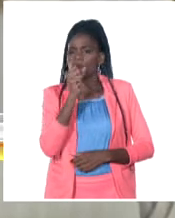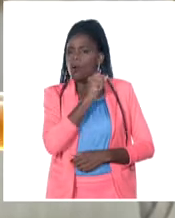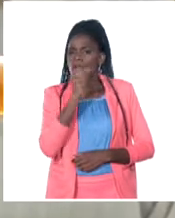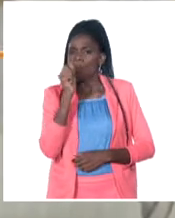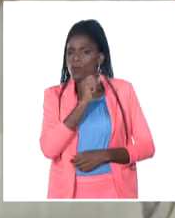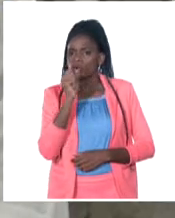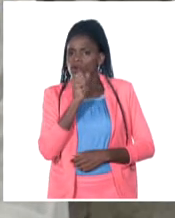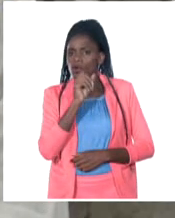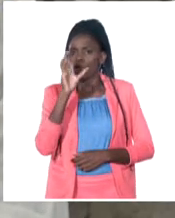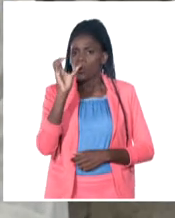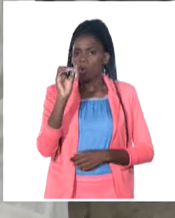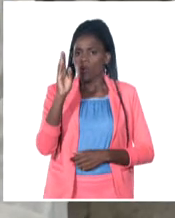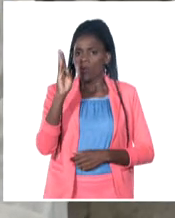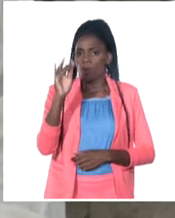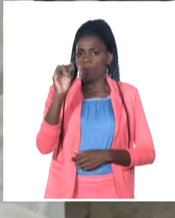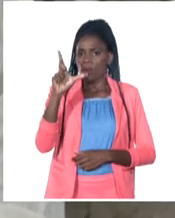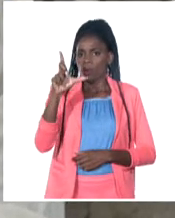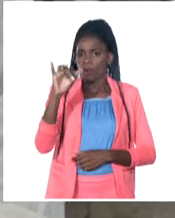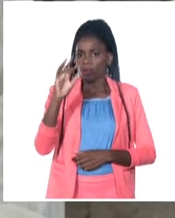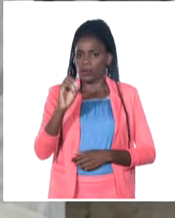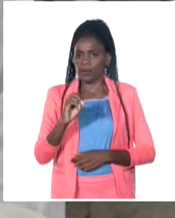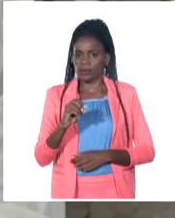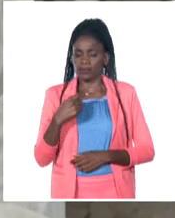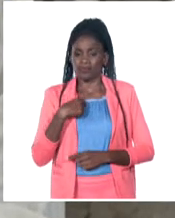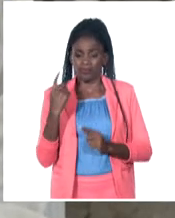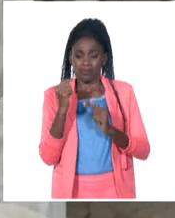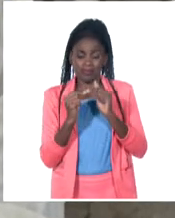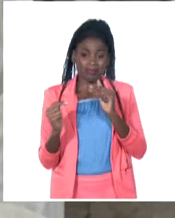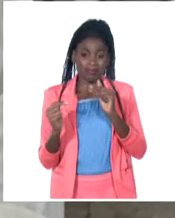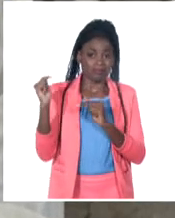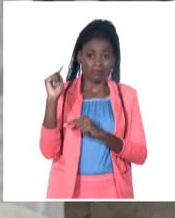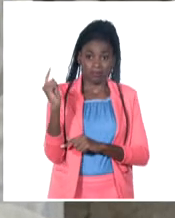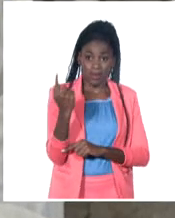Fe. La premisa